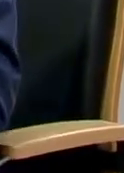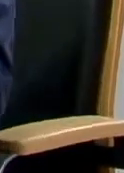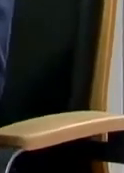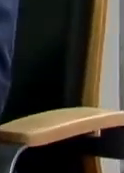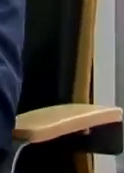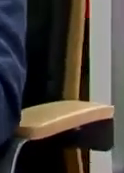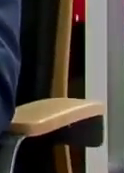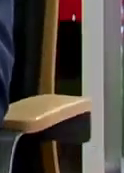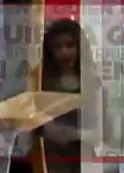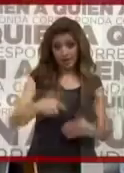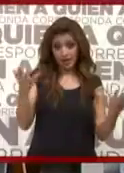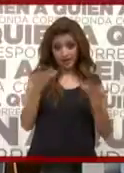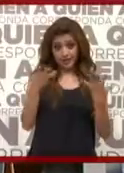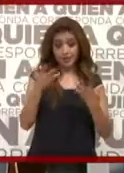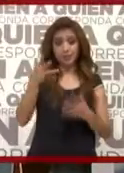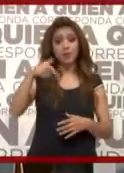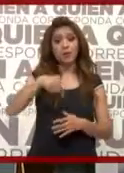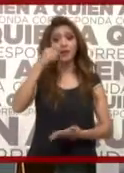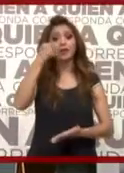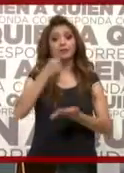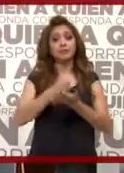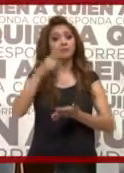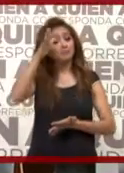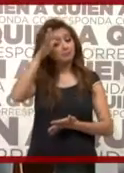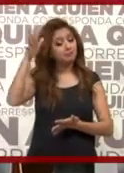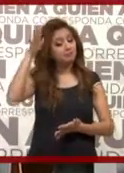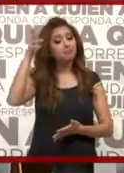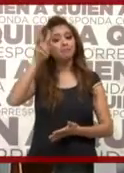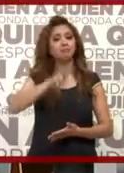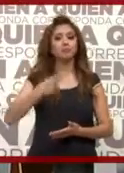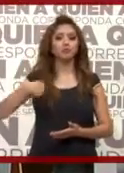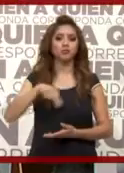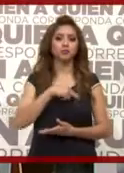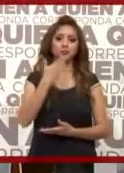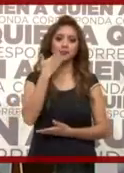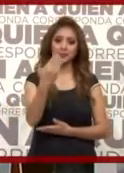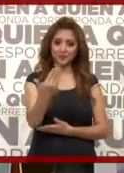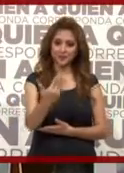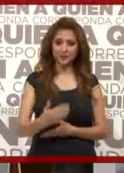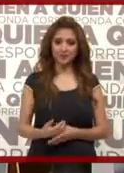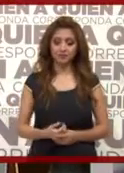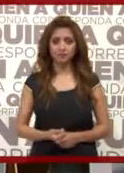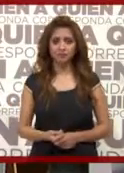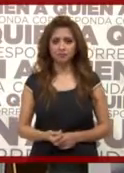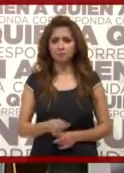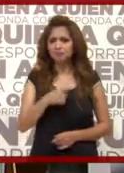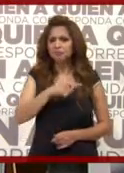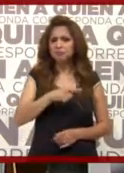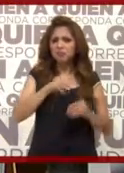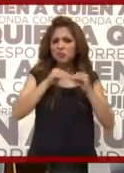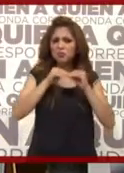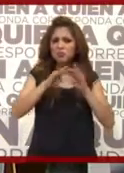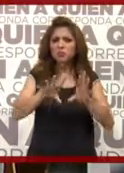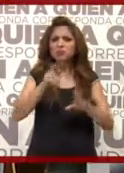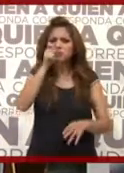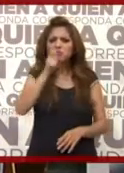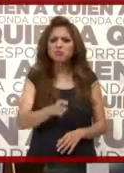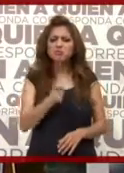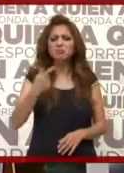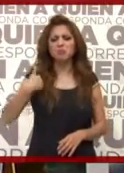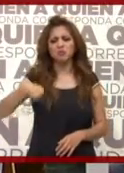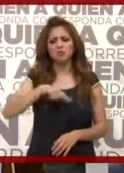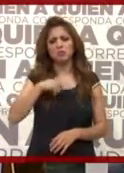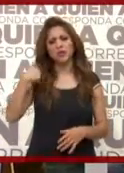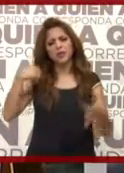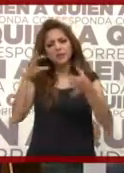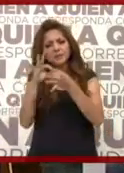Lo que está hecho en Azteca, en a quien corresponde, está bien hecho. Y estas notas salen a colación de un comentario